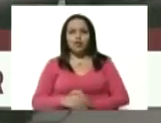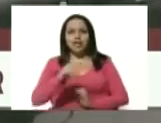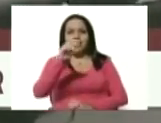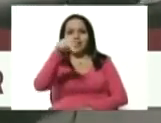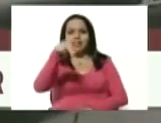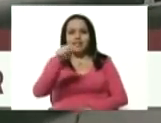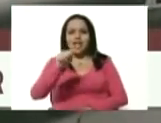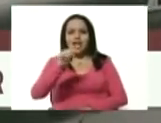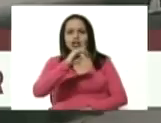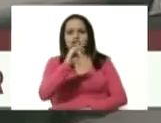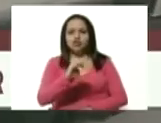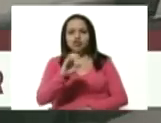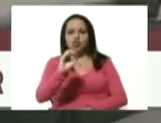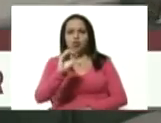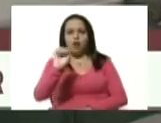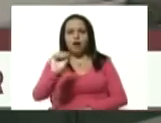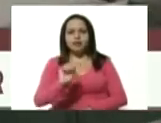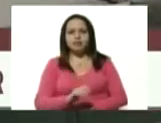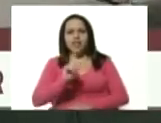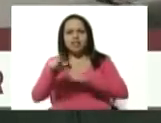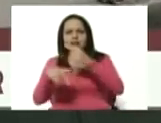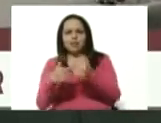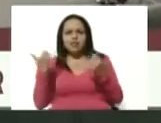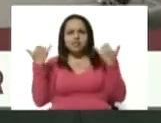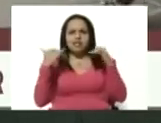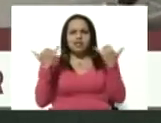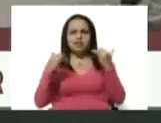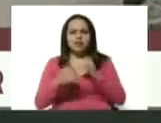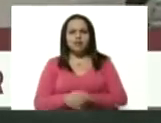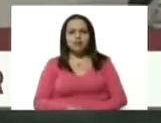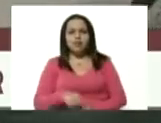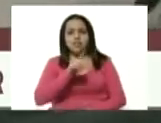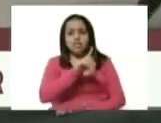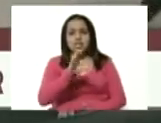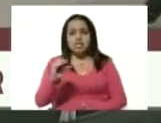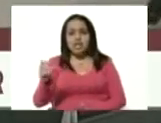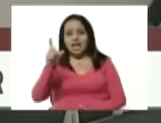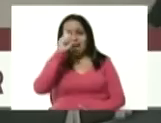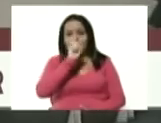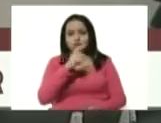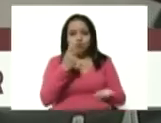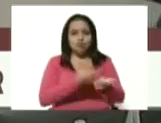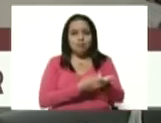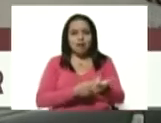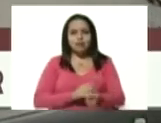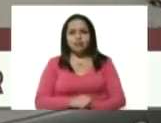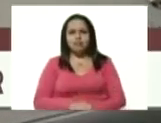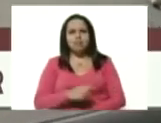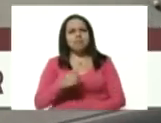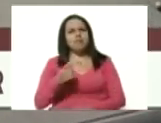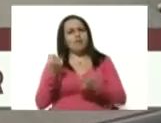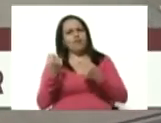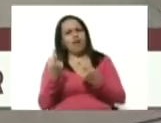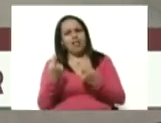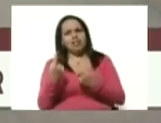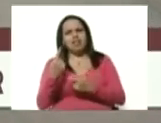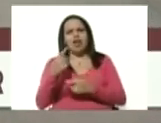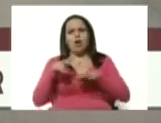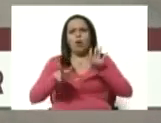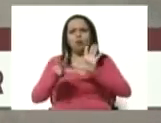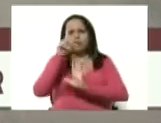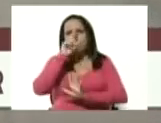celebraremos el centenario de Aníbal, su hermano, pero eso es dentro de 8 años. Había una diferencia de